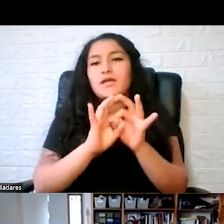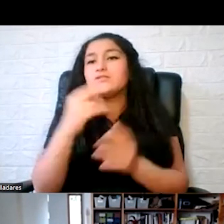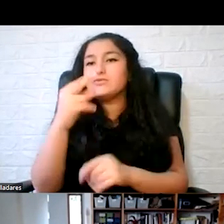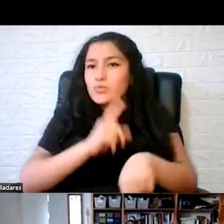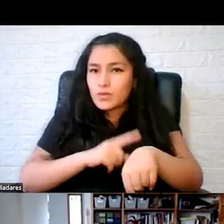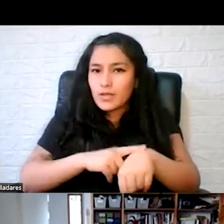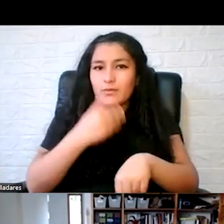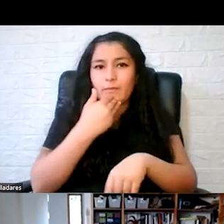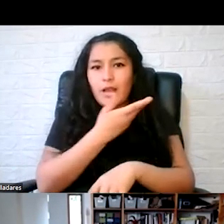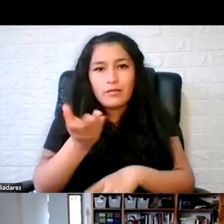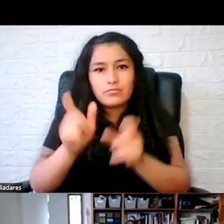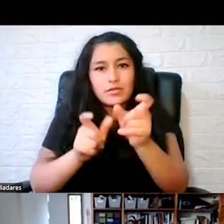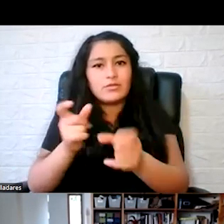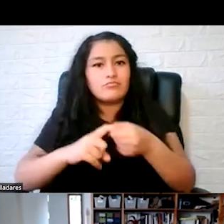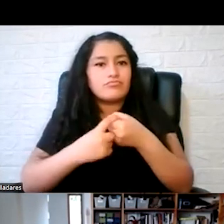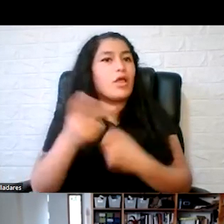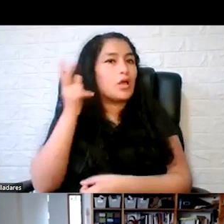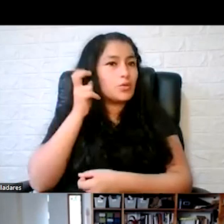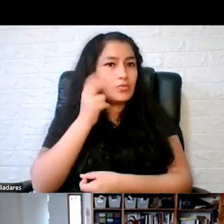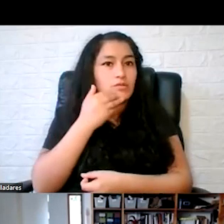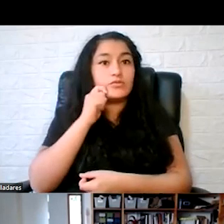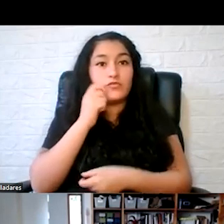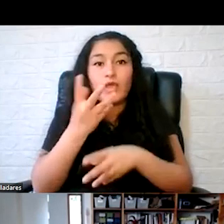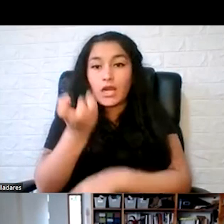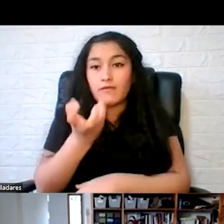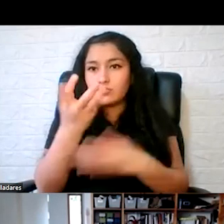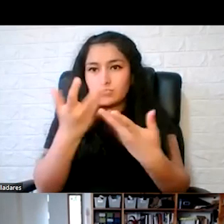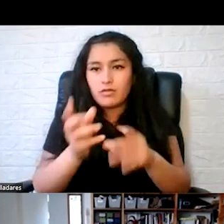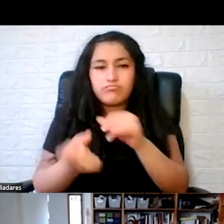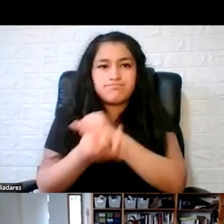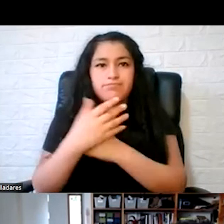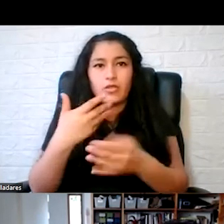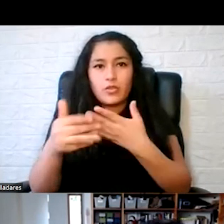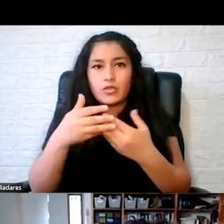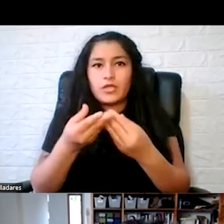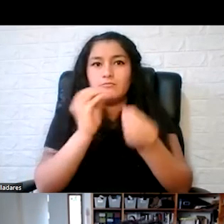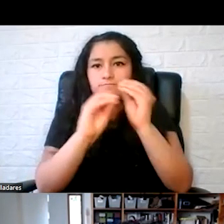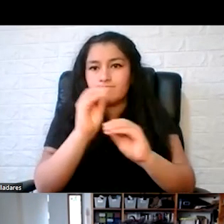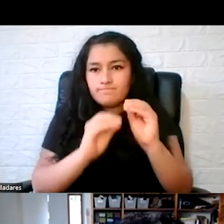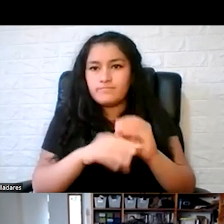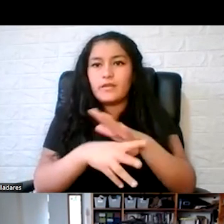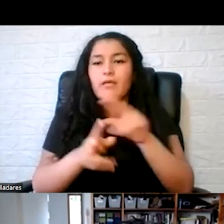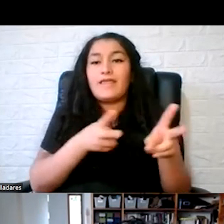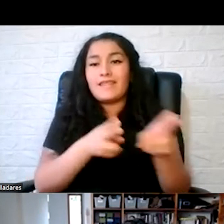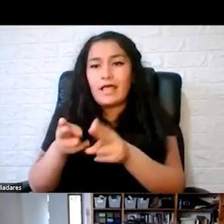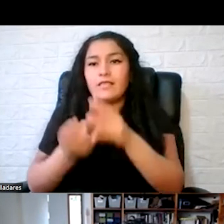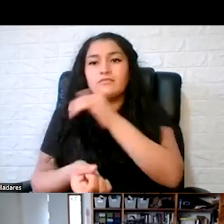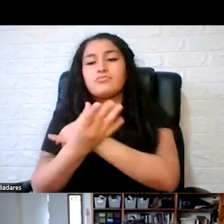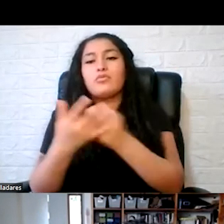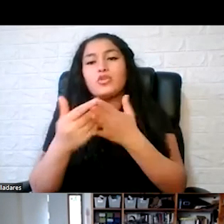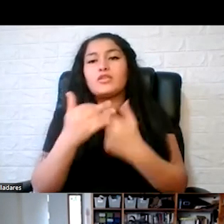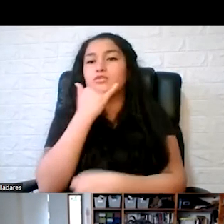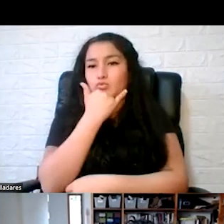que quisieron venir a escuchar, y va a quedar la grabación disponible. En cuanto la tengamos editada, se las vamos a publicar en nuestro canal de YouTube. Así